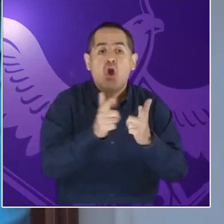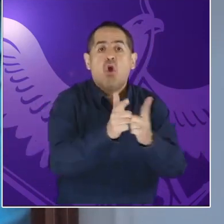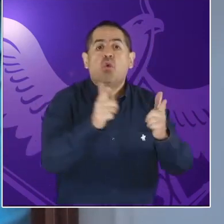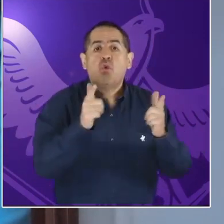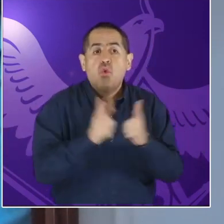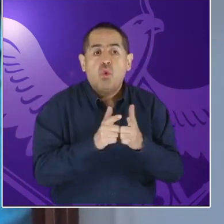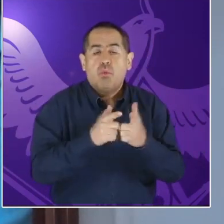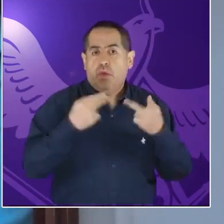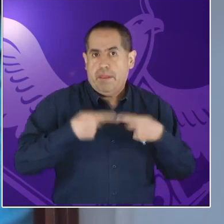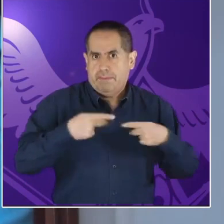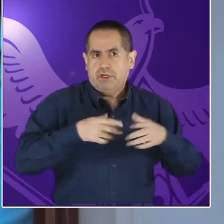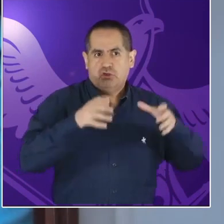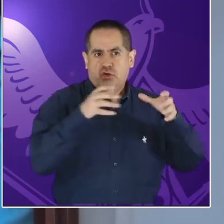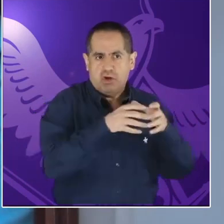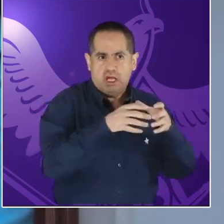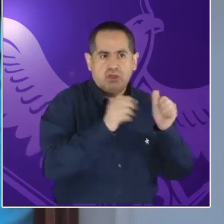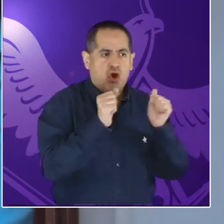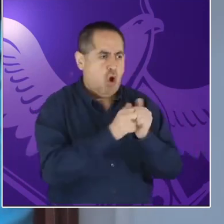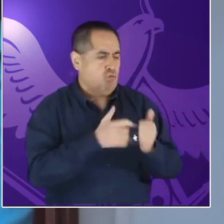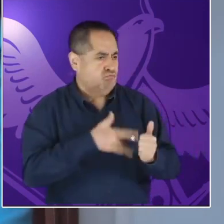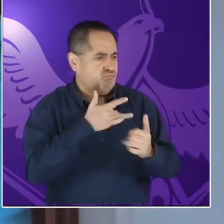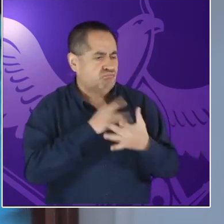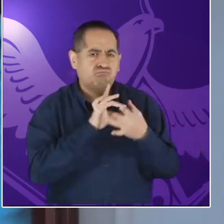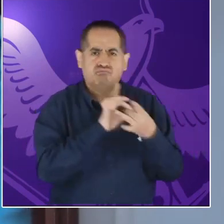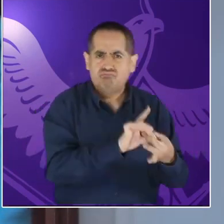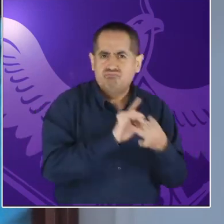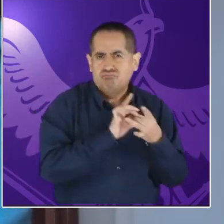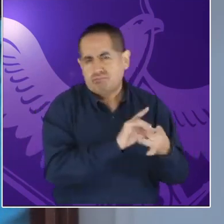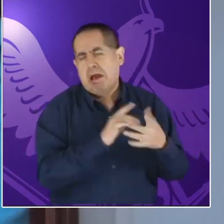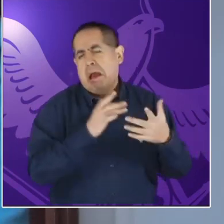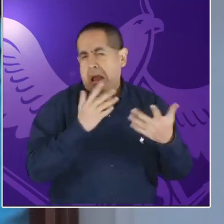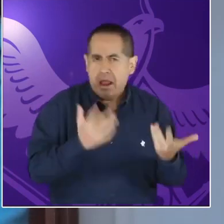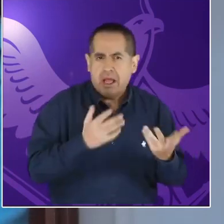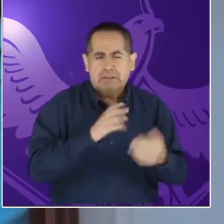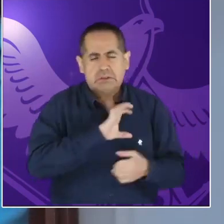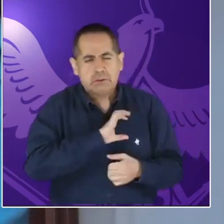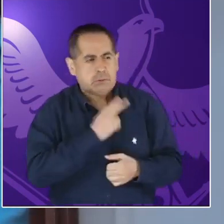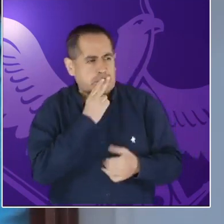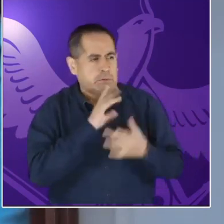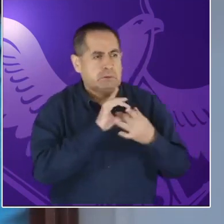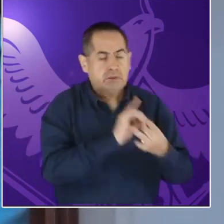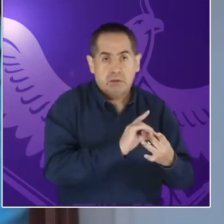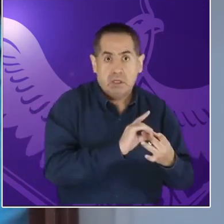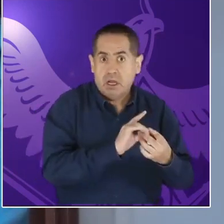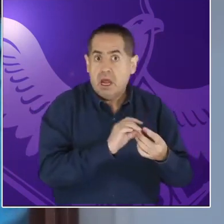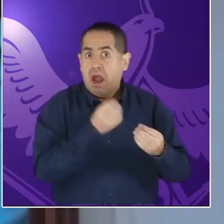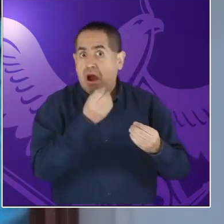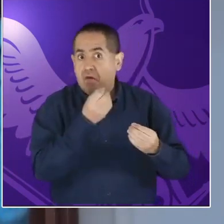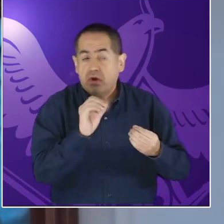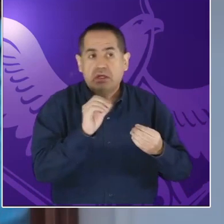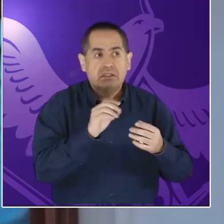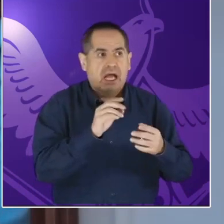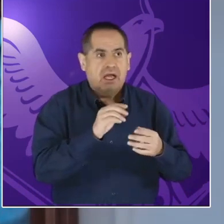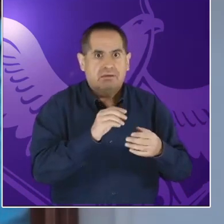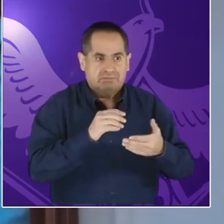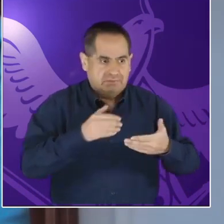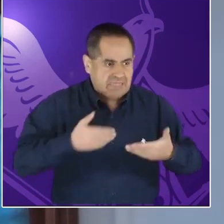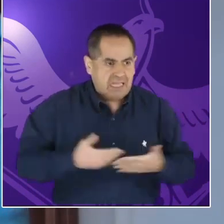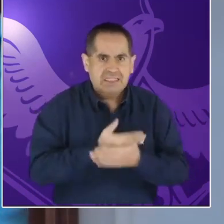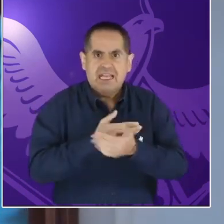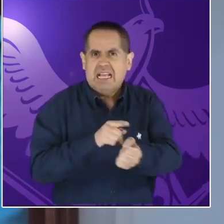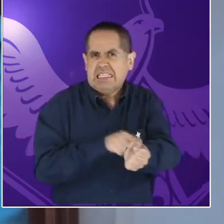grupo de personas que estaba unida por ciertos lazos, ¿no? fundamentalmente de afecto, no